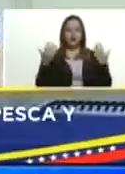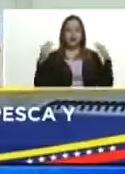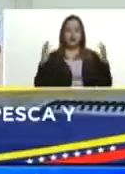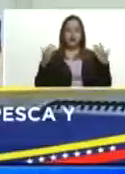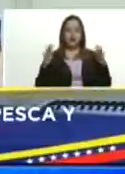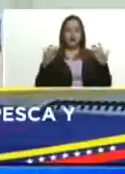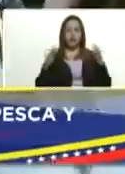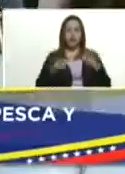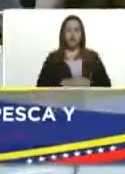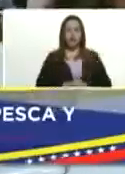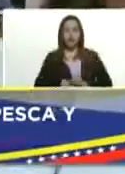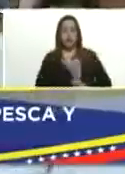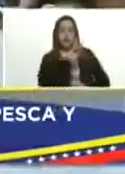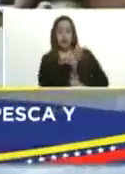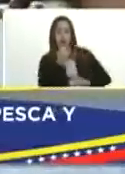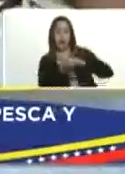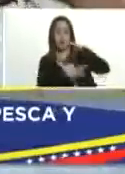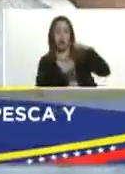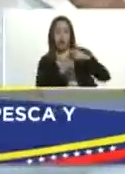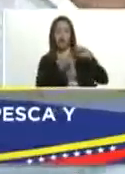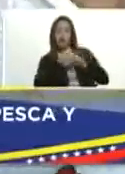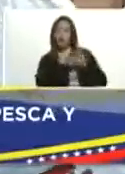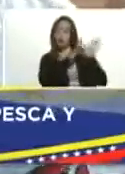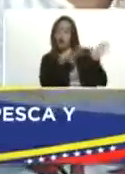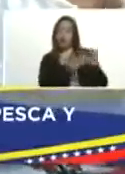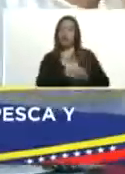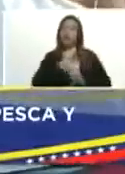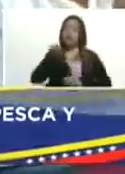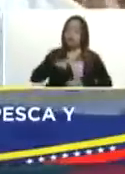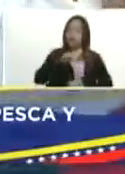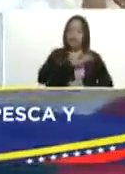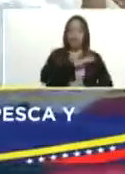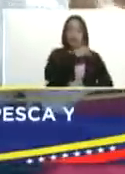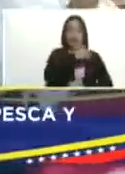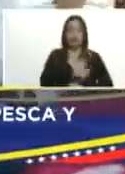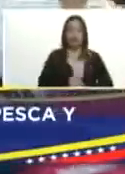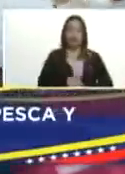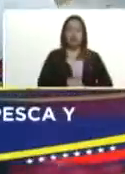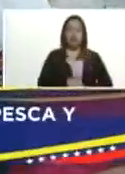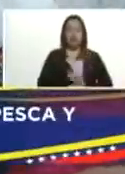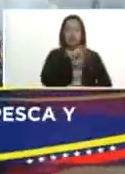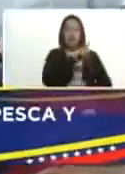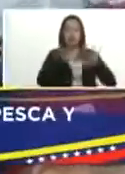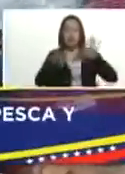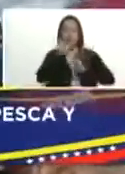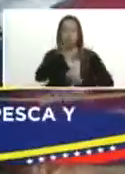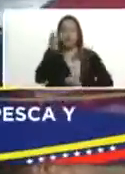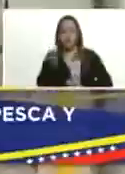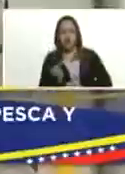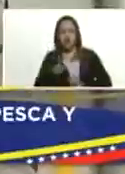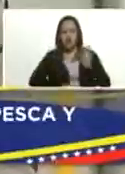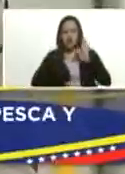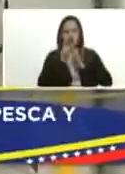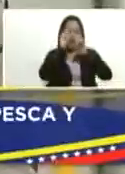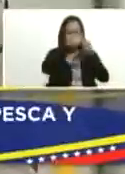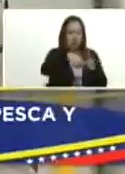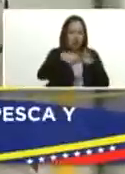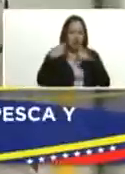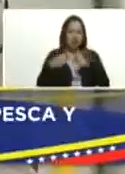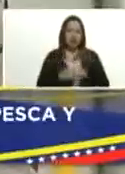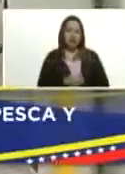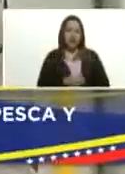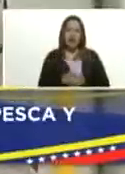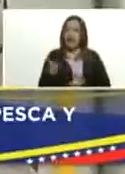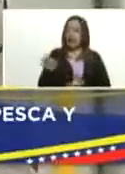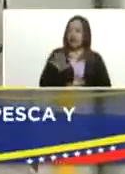Dos datos contundentes, Loyo. Sí, jefe. Sí. 19% de aumento de la captura. De la acuicultura. De